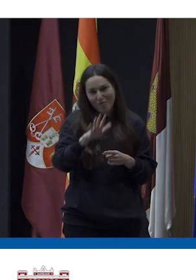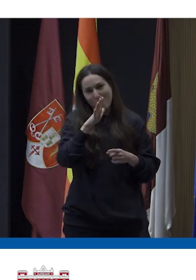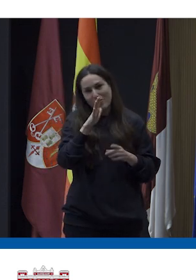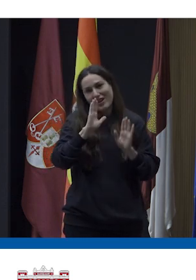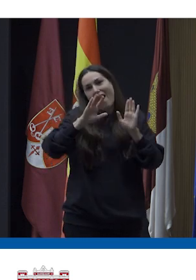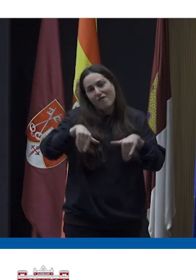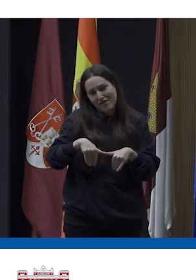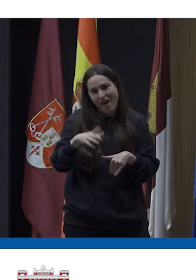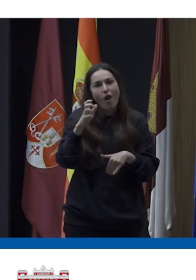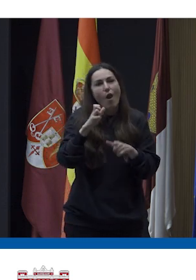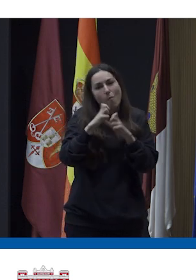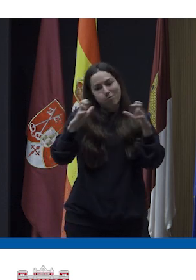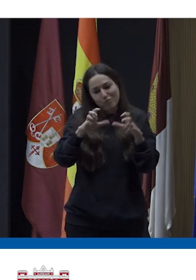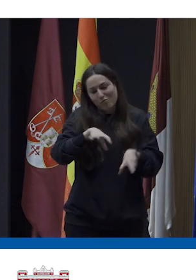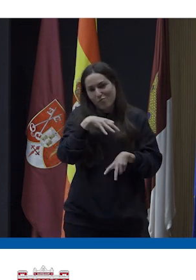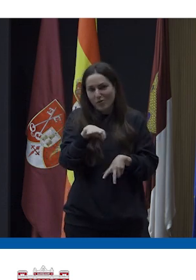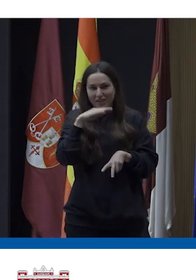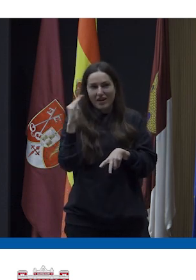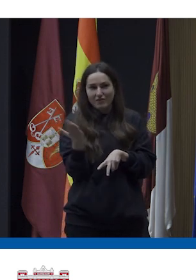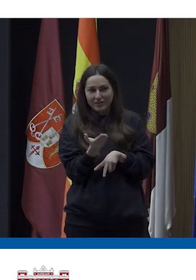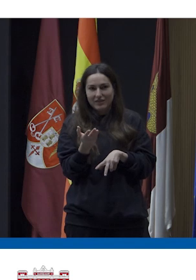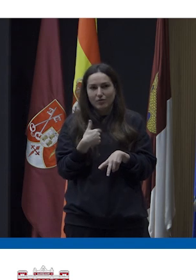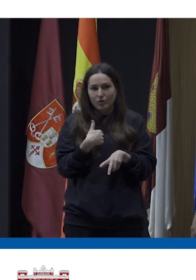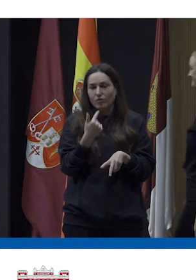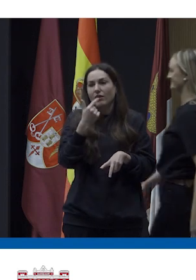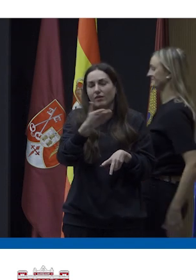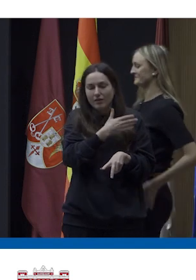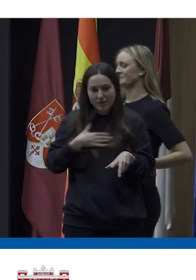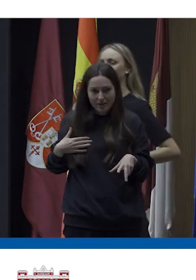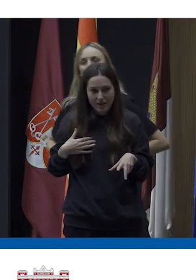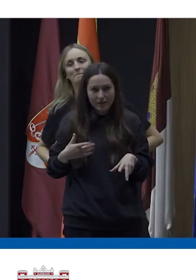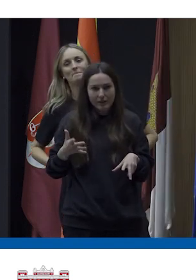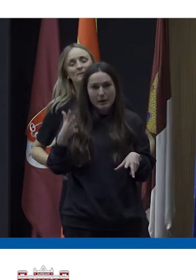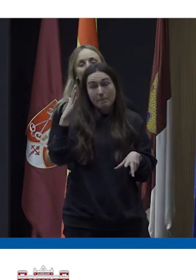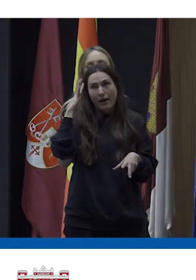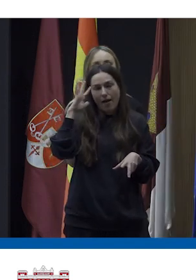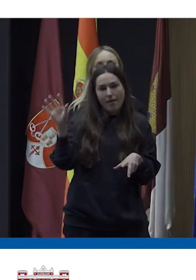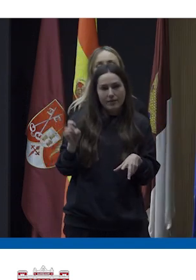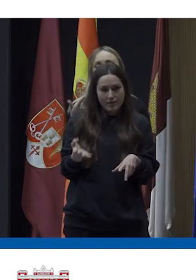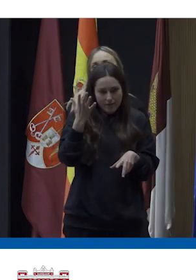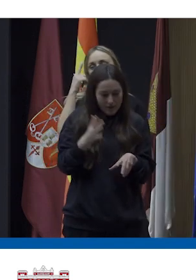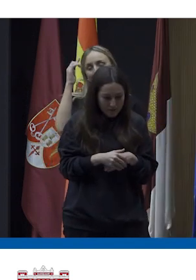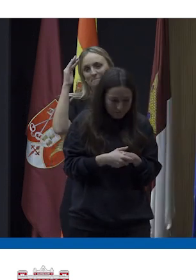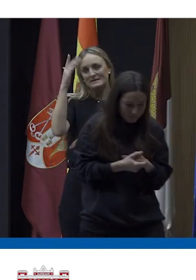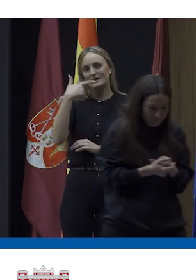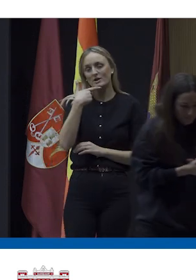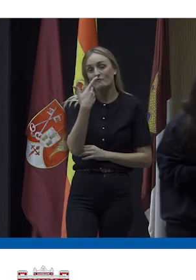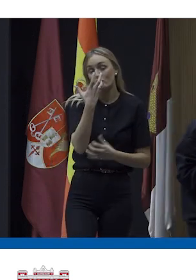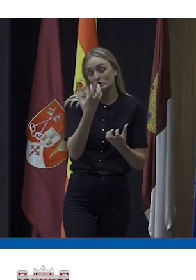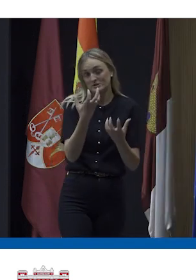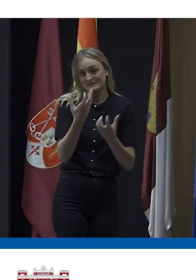al sobrepeso o la obesidad. Esta es la cosa que quería comentar. Y para hacernos una idea, los frutos secos más que tenemos, que